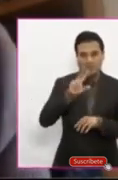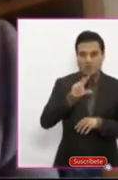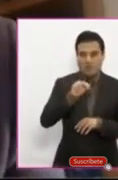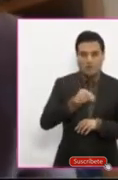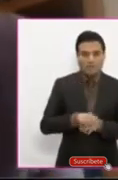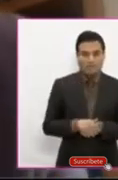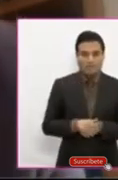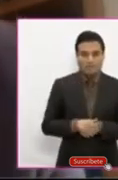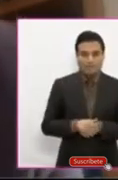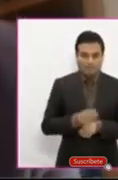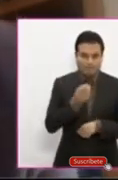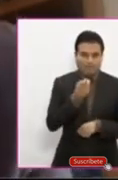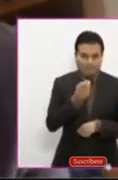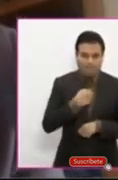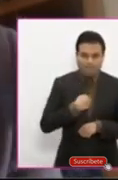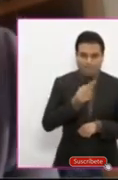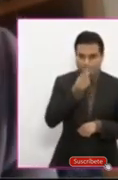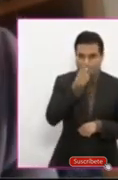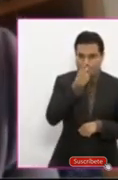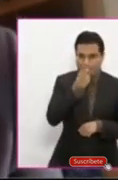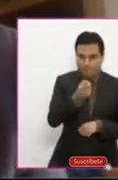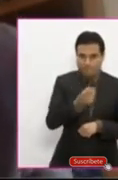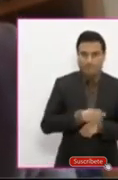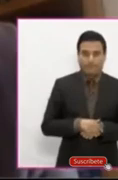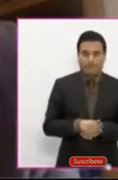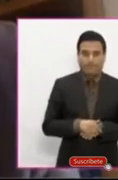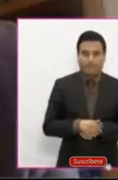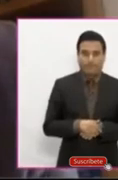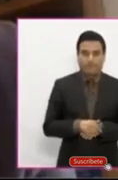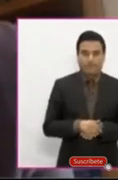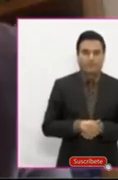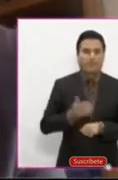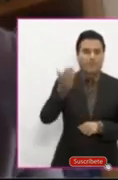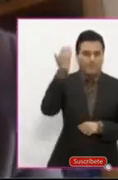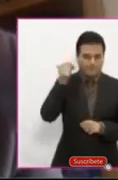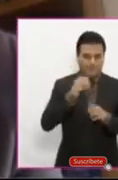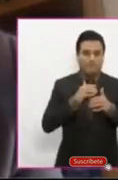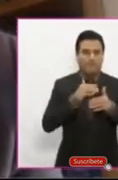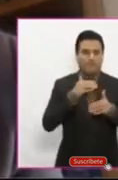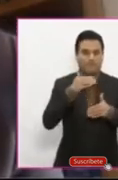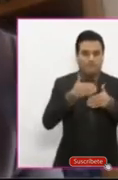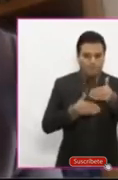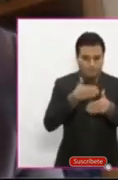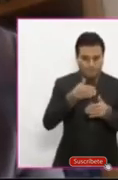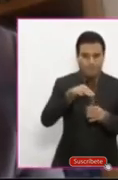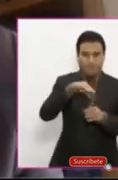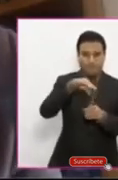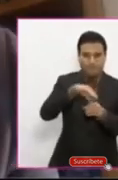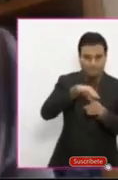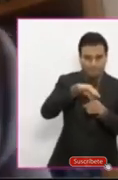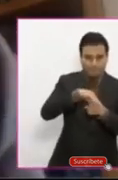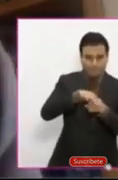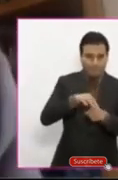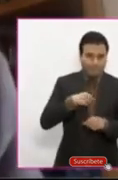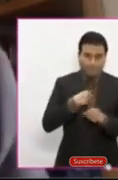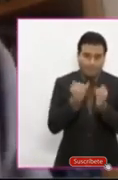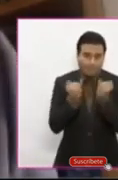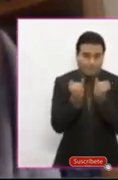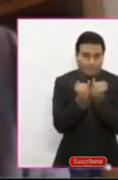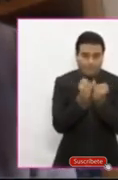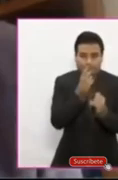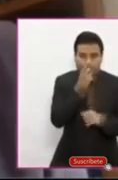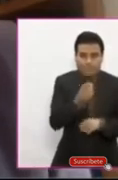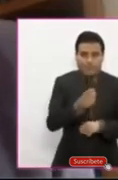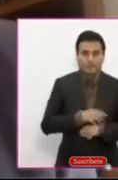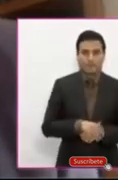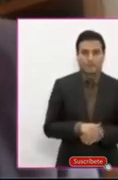confirmando como ha ocurrido ya en otros procesos electorales en el pasado es que